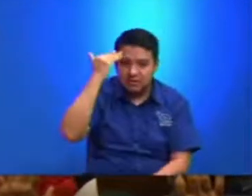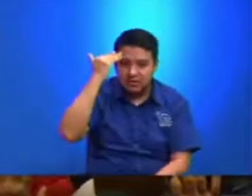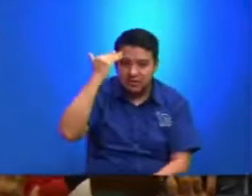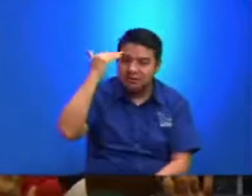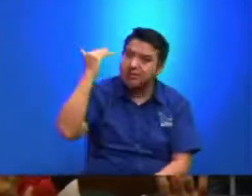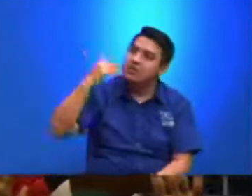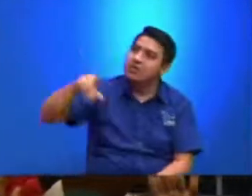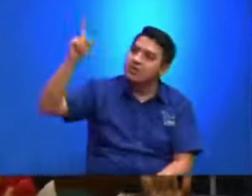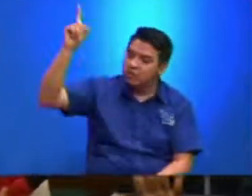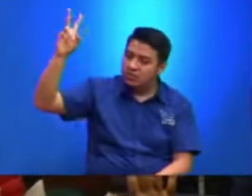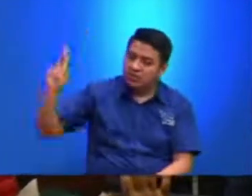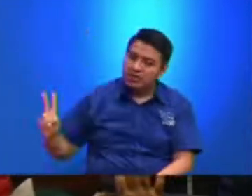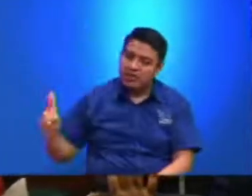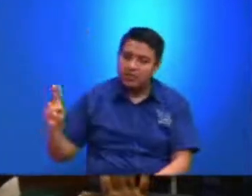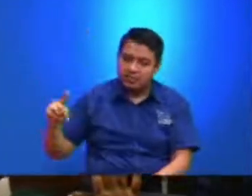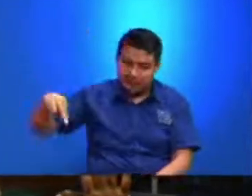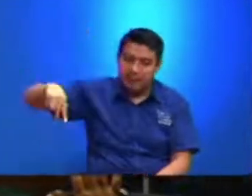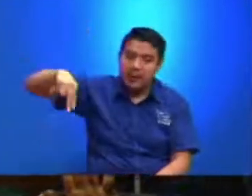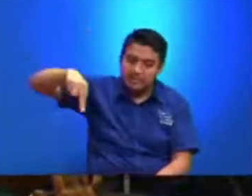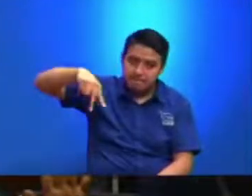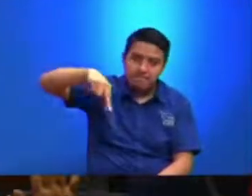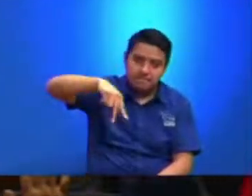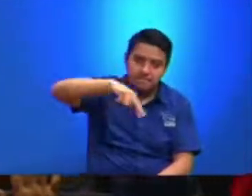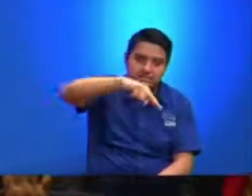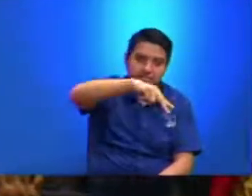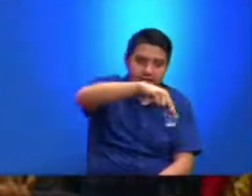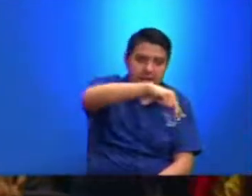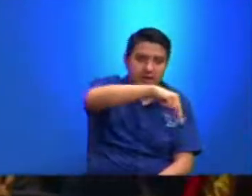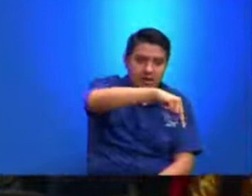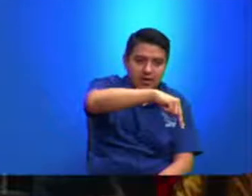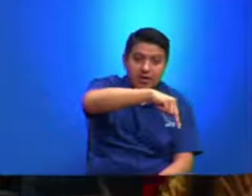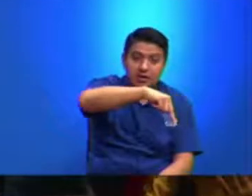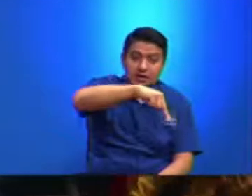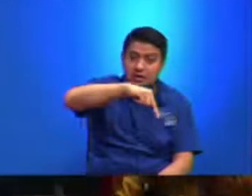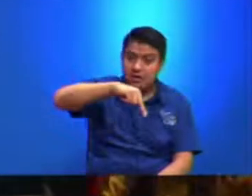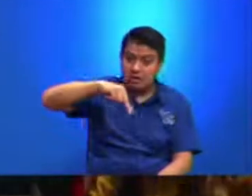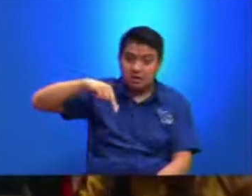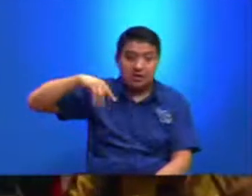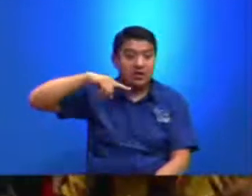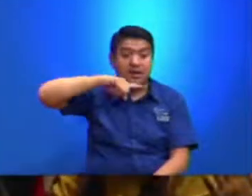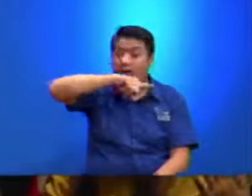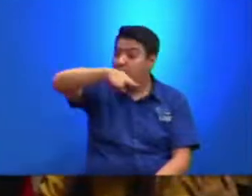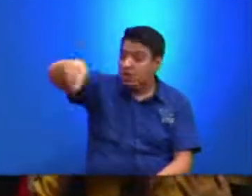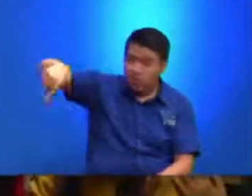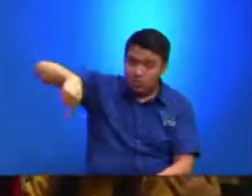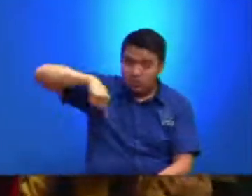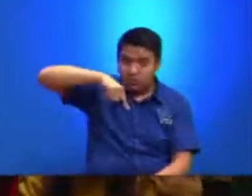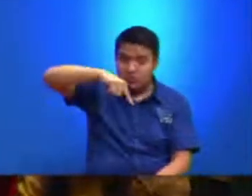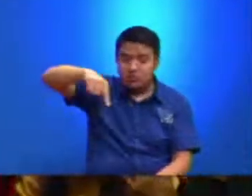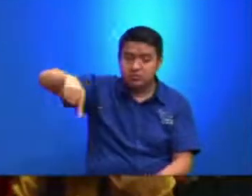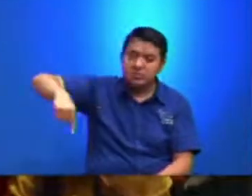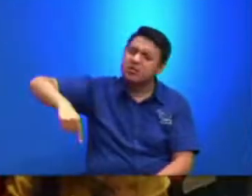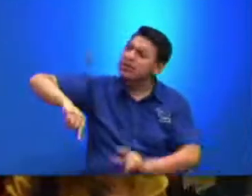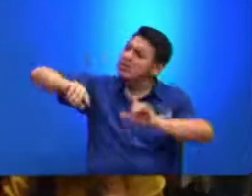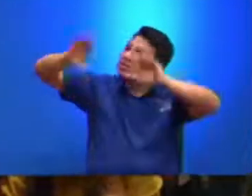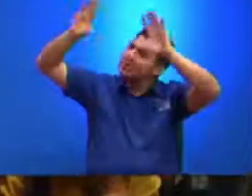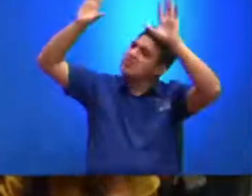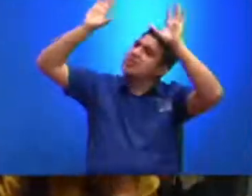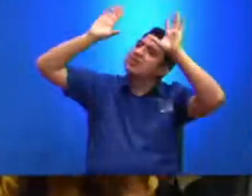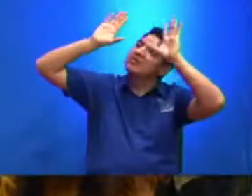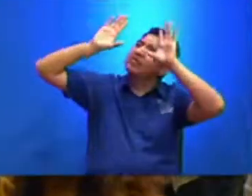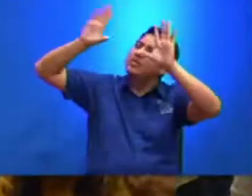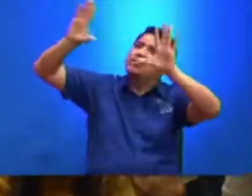estás caminando sobre la cabeza de cada uno de mis hermanos para que ellos puedan extender su mano